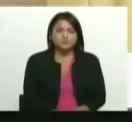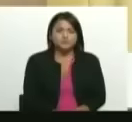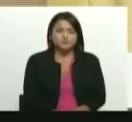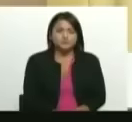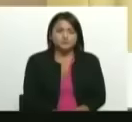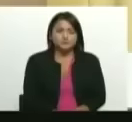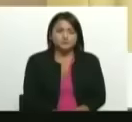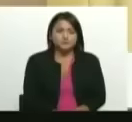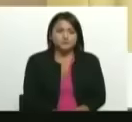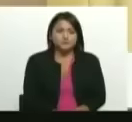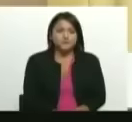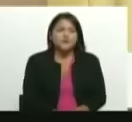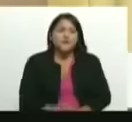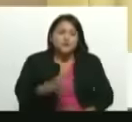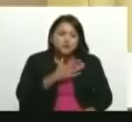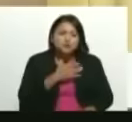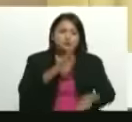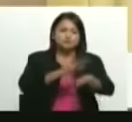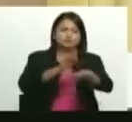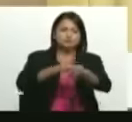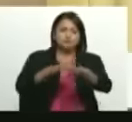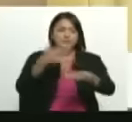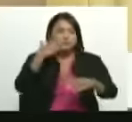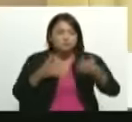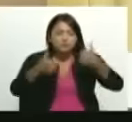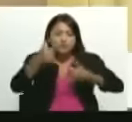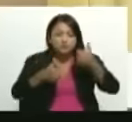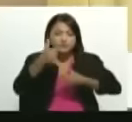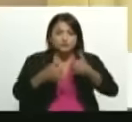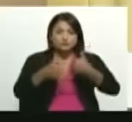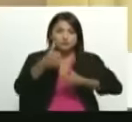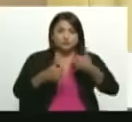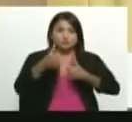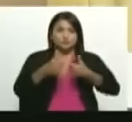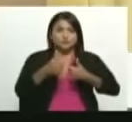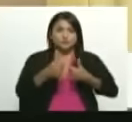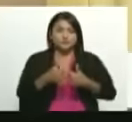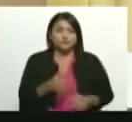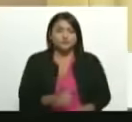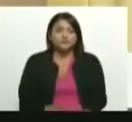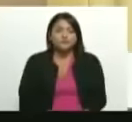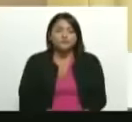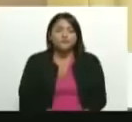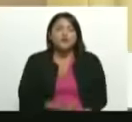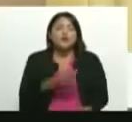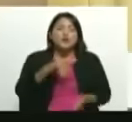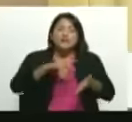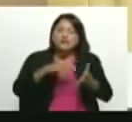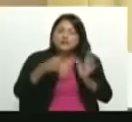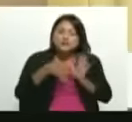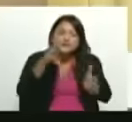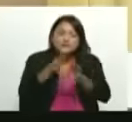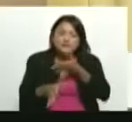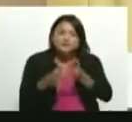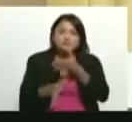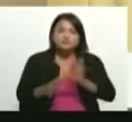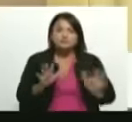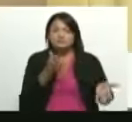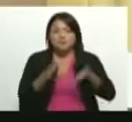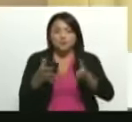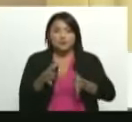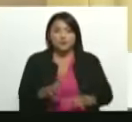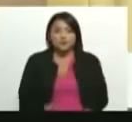Y quisiera hacer una ligera comparación para que vean lo que significa que en promedio